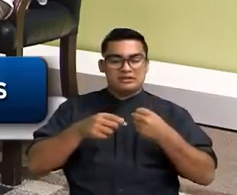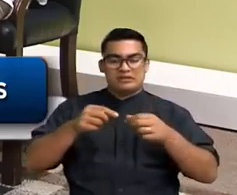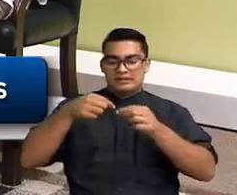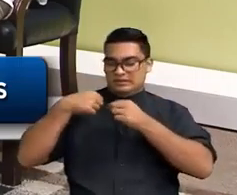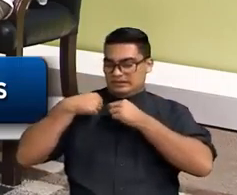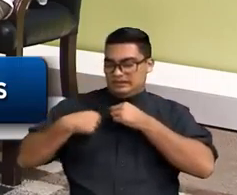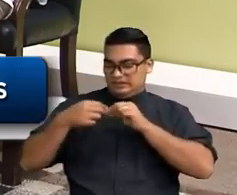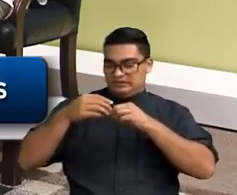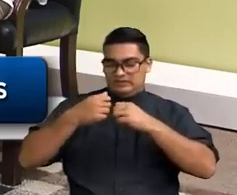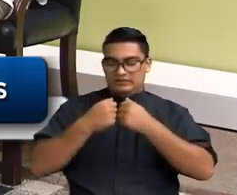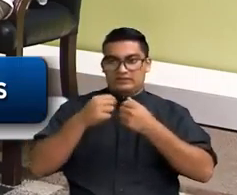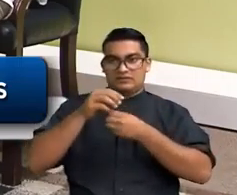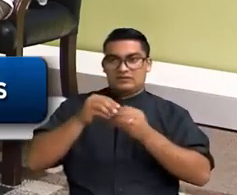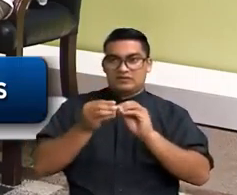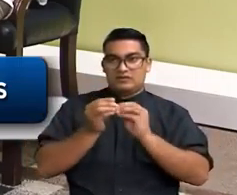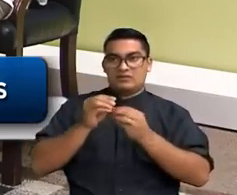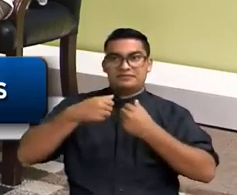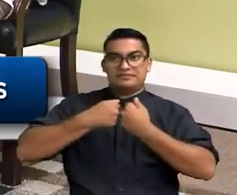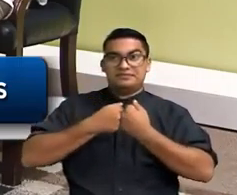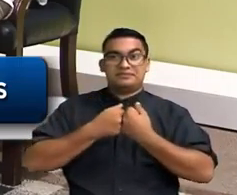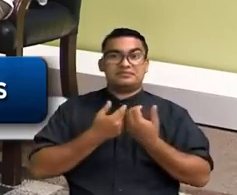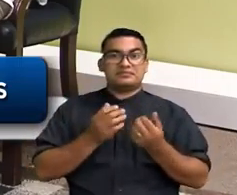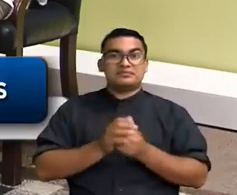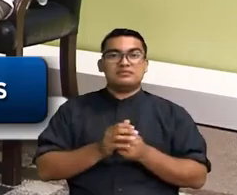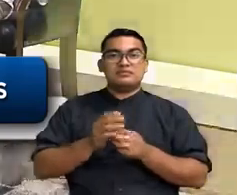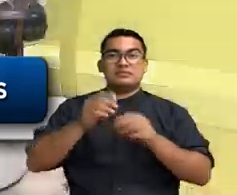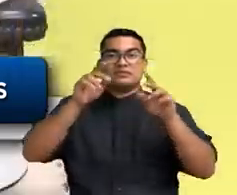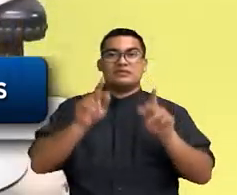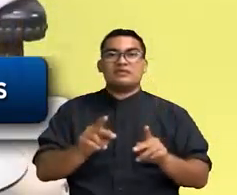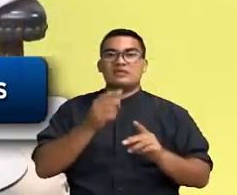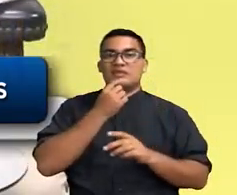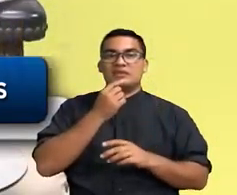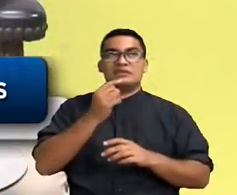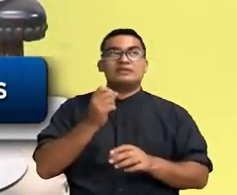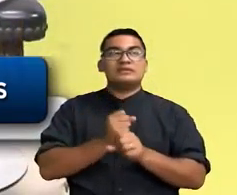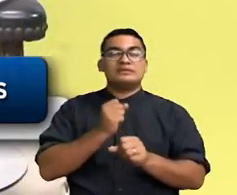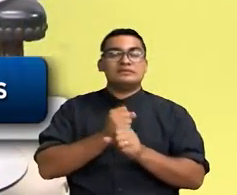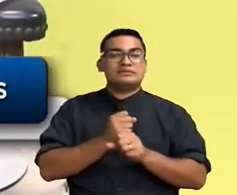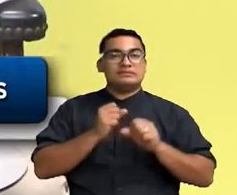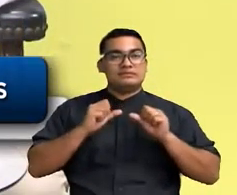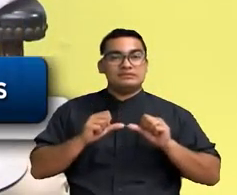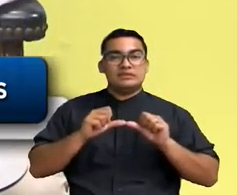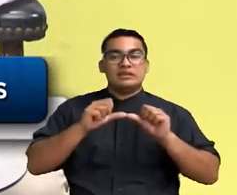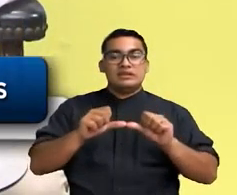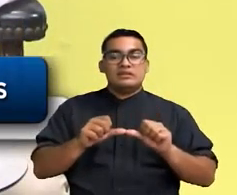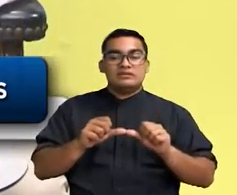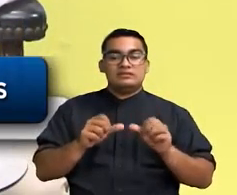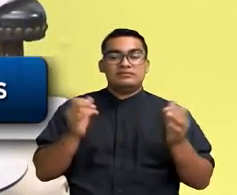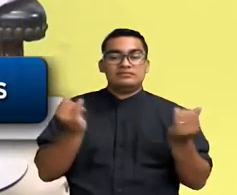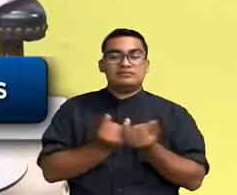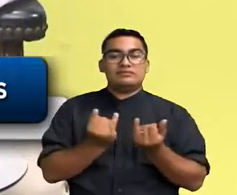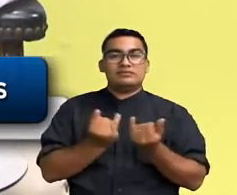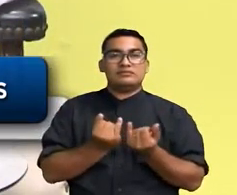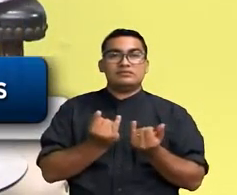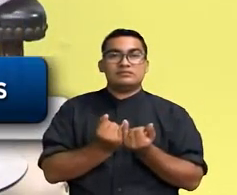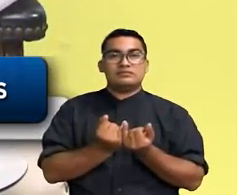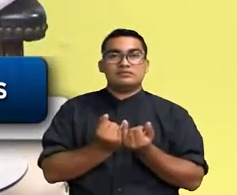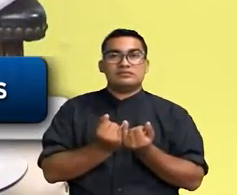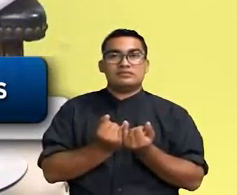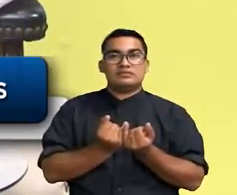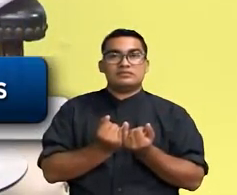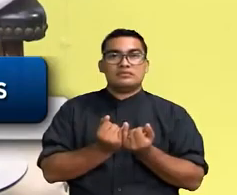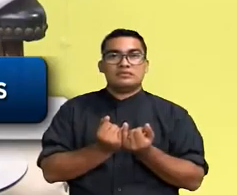inflamatoria. El paciente, pues, continúa con su labor, ¿no? Seguimos